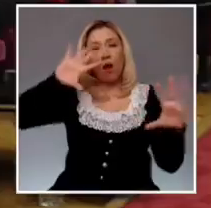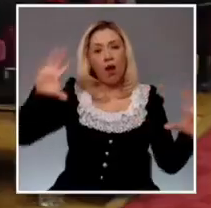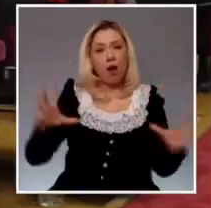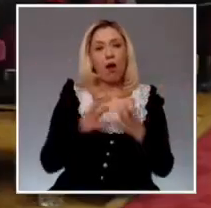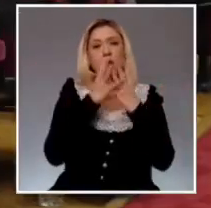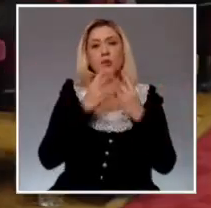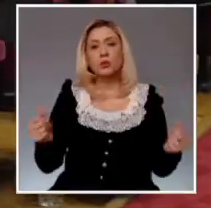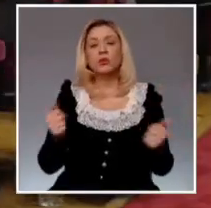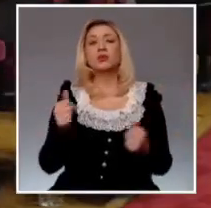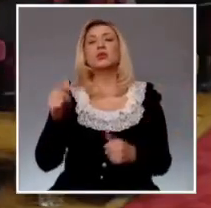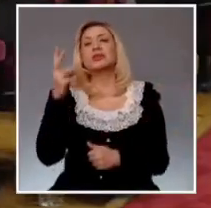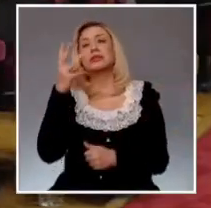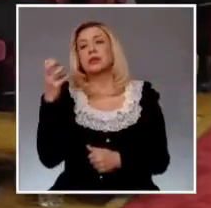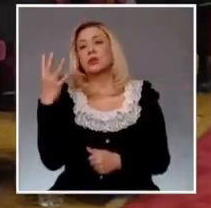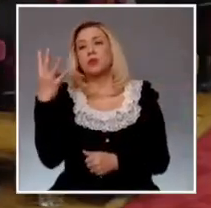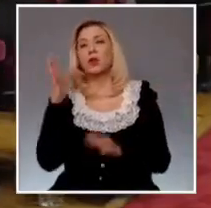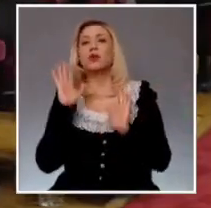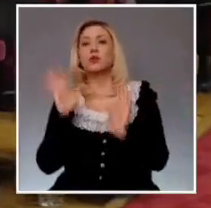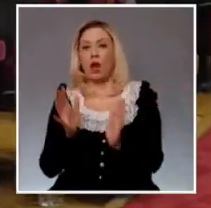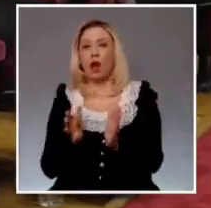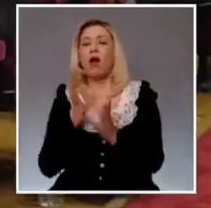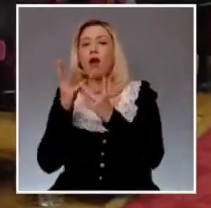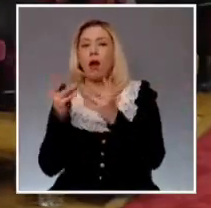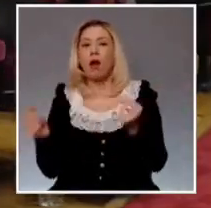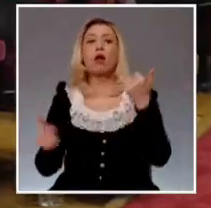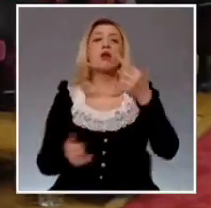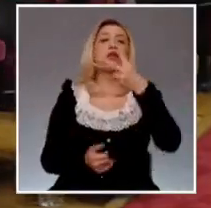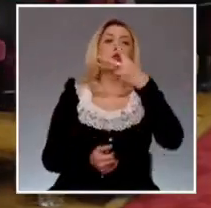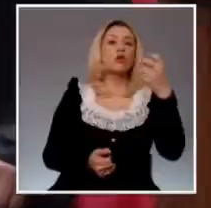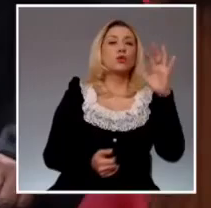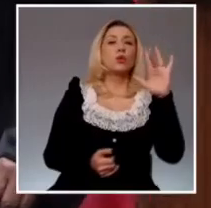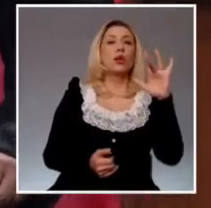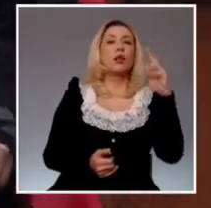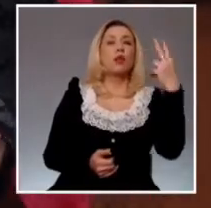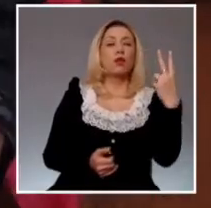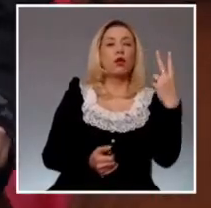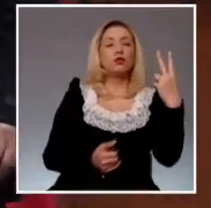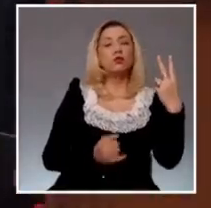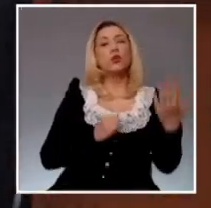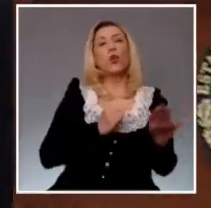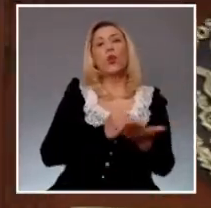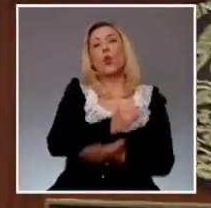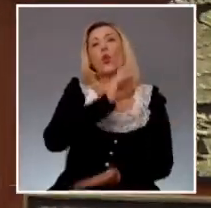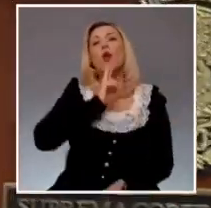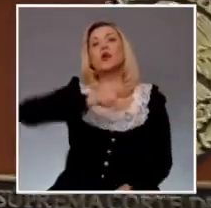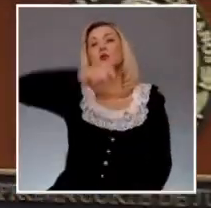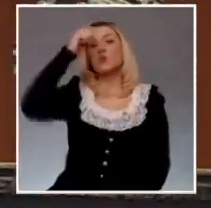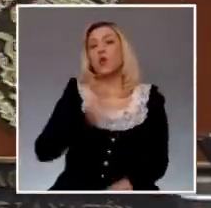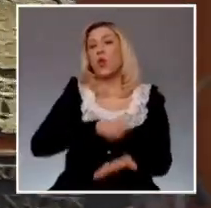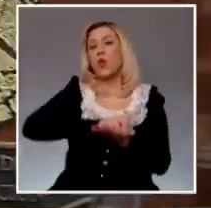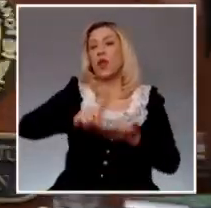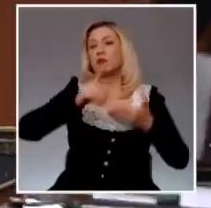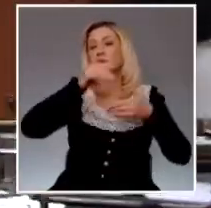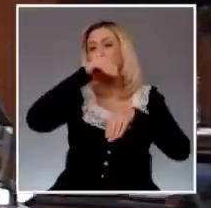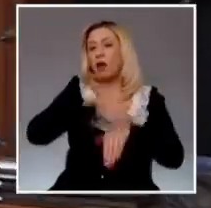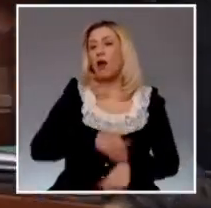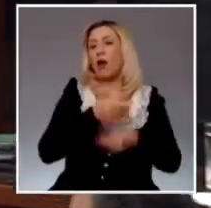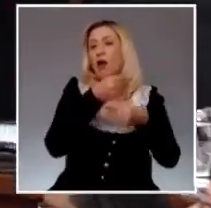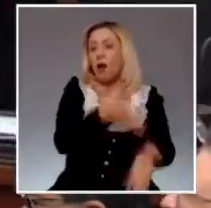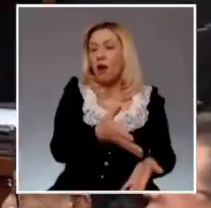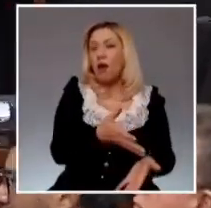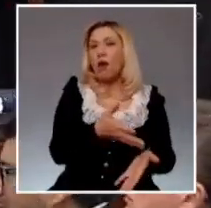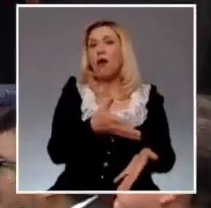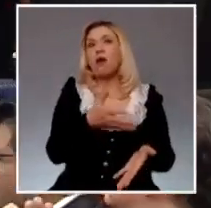resolución y además emitieron 252 tesis de jurisprudencia y aisladas. Para el canal del Poder Judicial de la